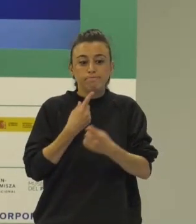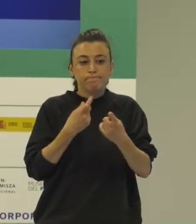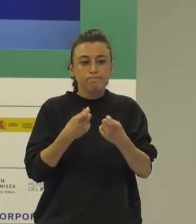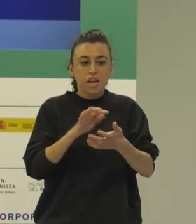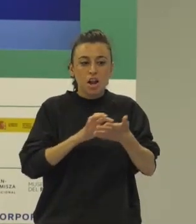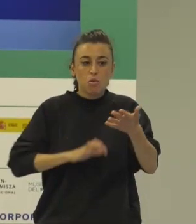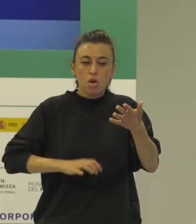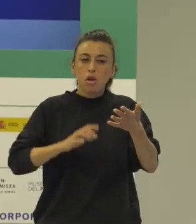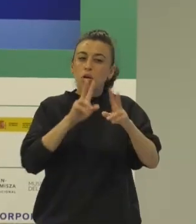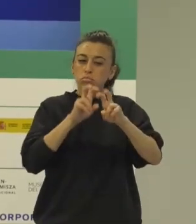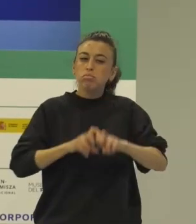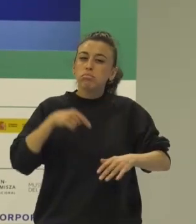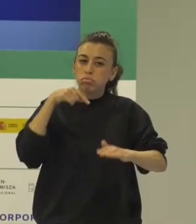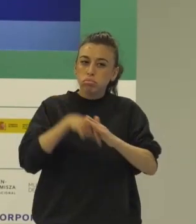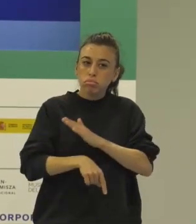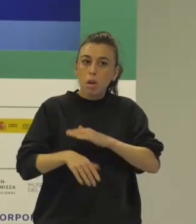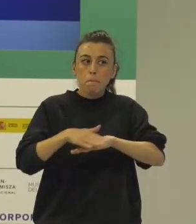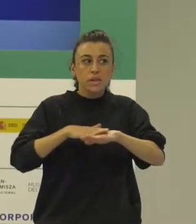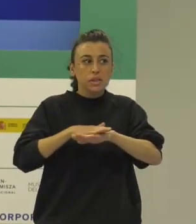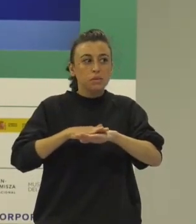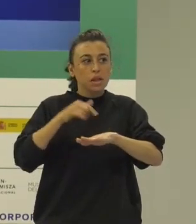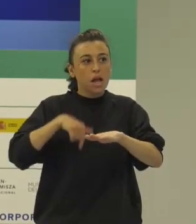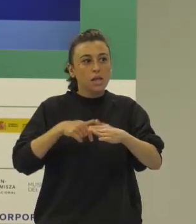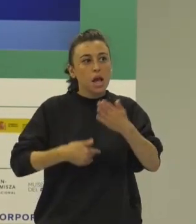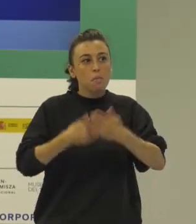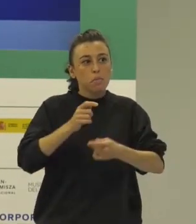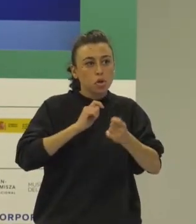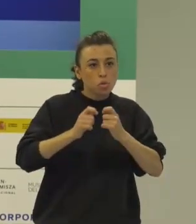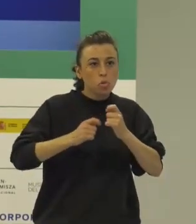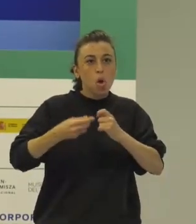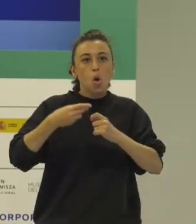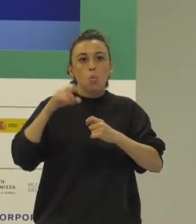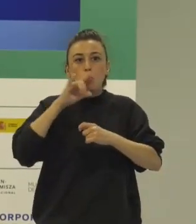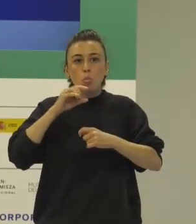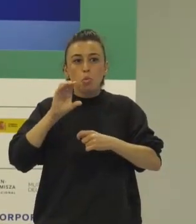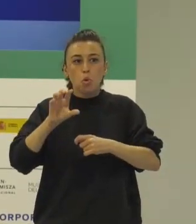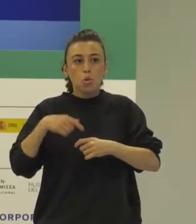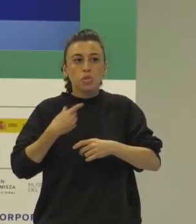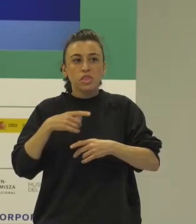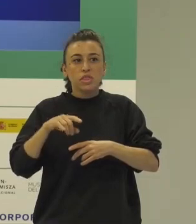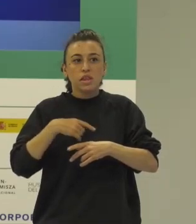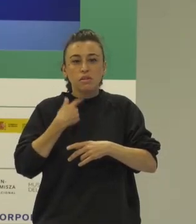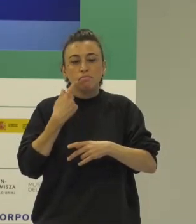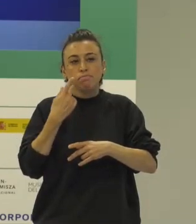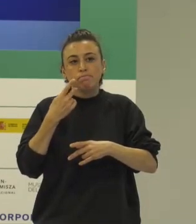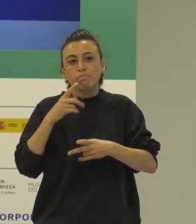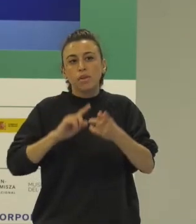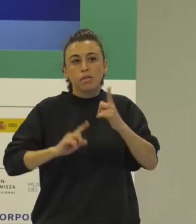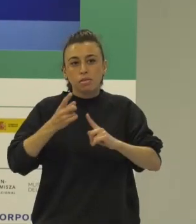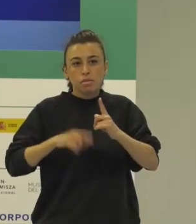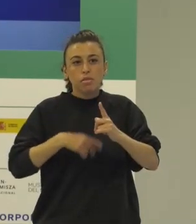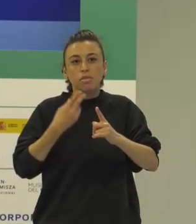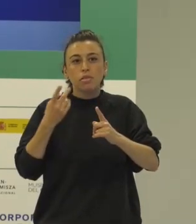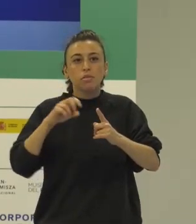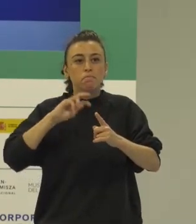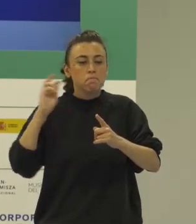en profundidad. Y básicamente el periodismo aquí, en Burundi, en Tahití, en Australia, es lo mismo, es fiscalizar el poder.